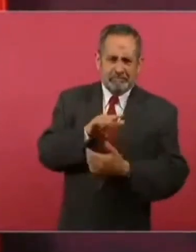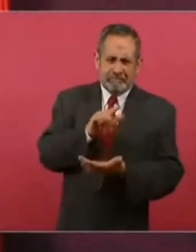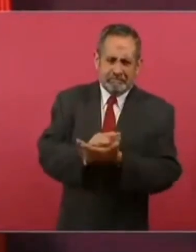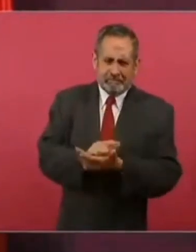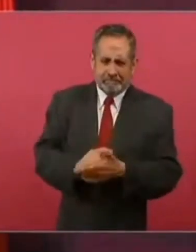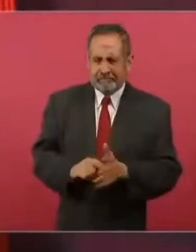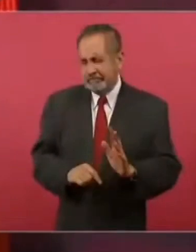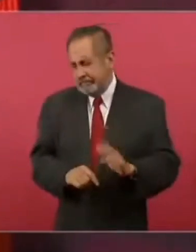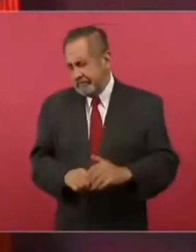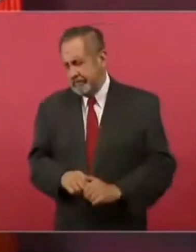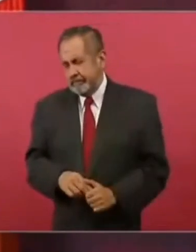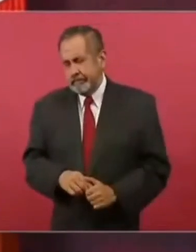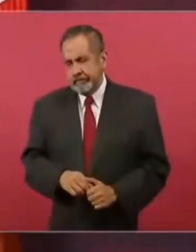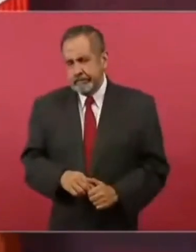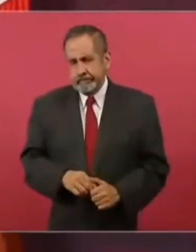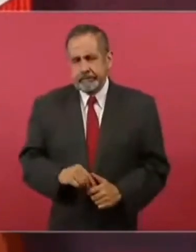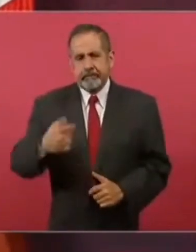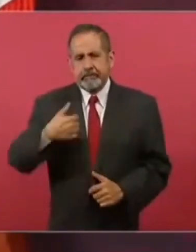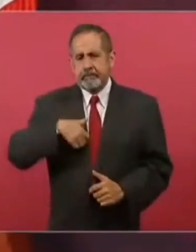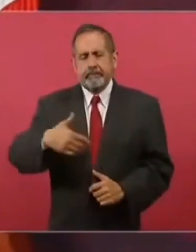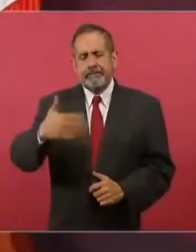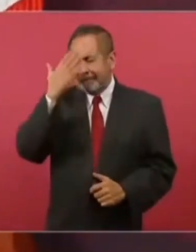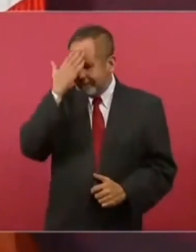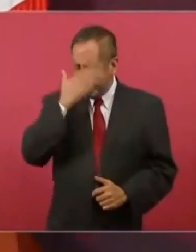Pero pues ya sabemos